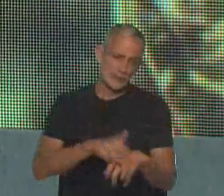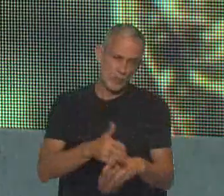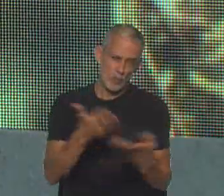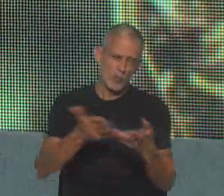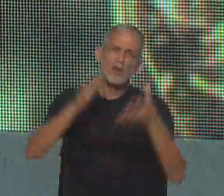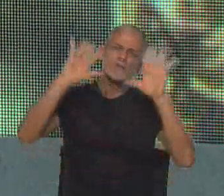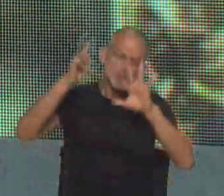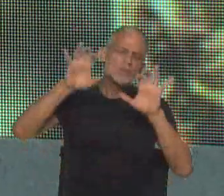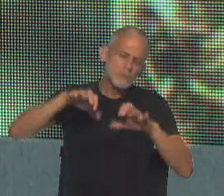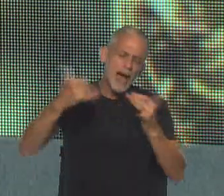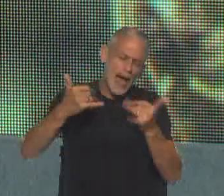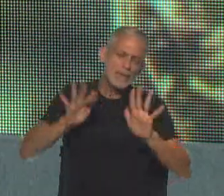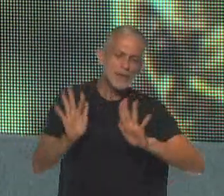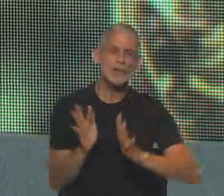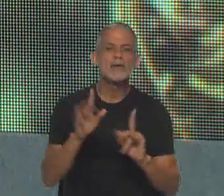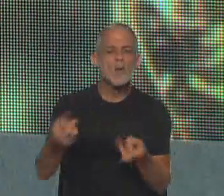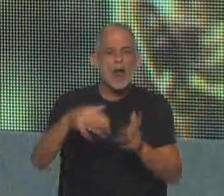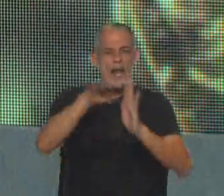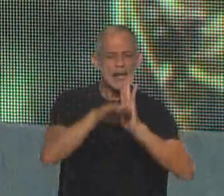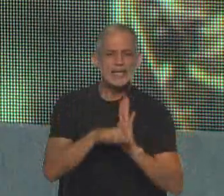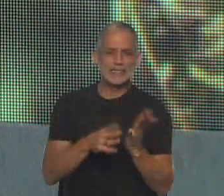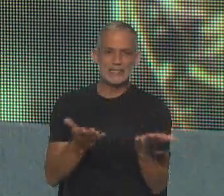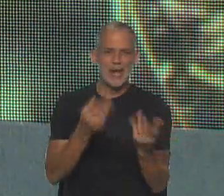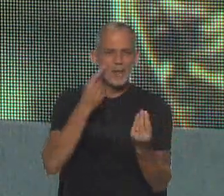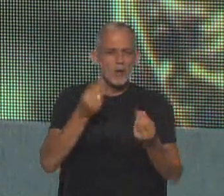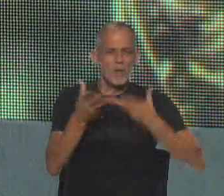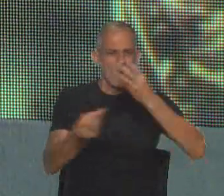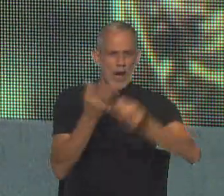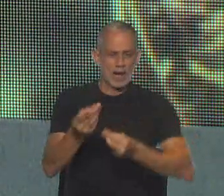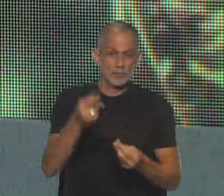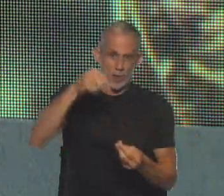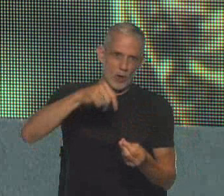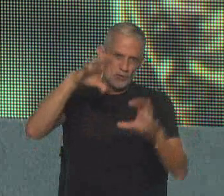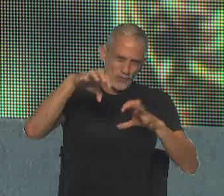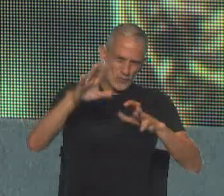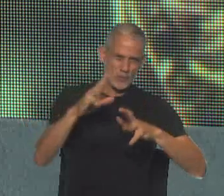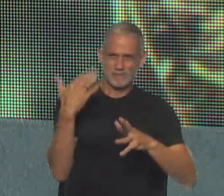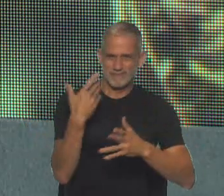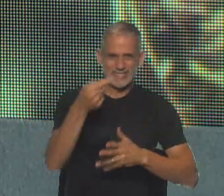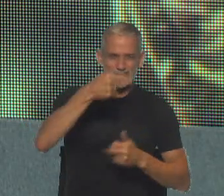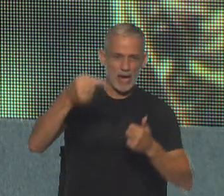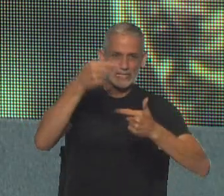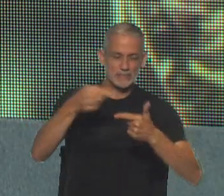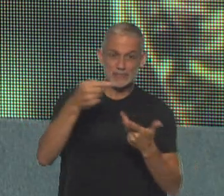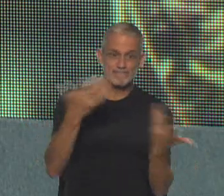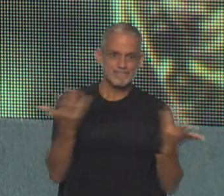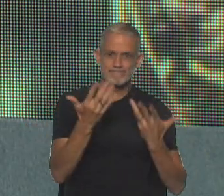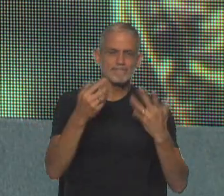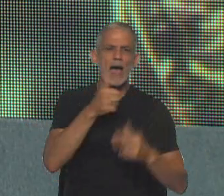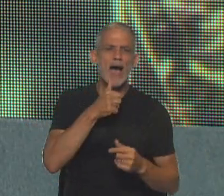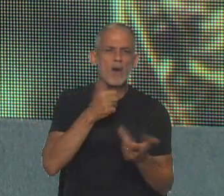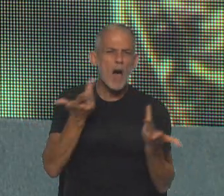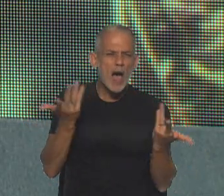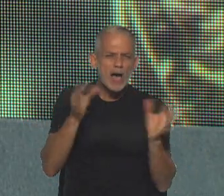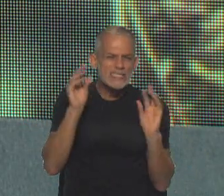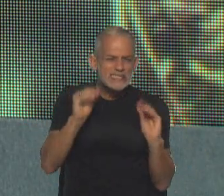allá del temporal que está afectando a gran parte del centro del país durante el día de hoy y en las últimas semanas la realidad es que esa agua no